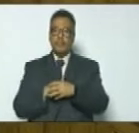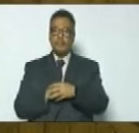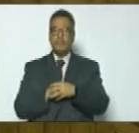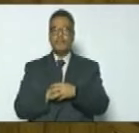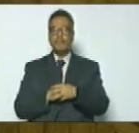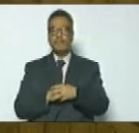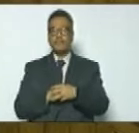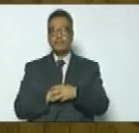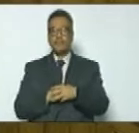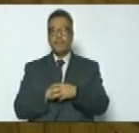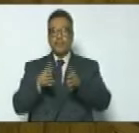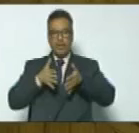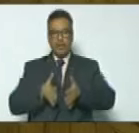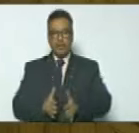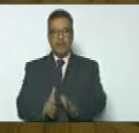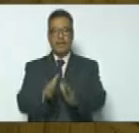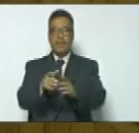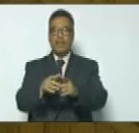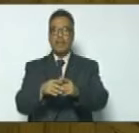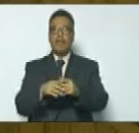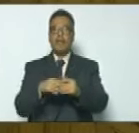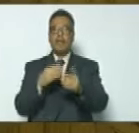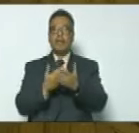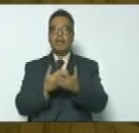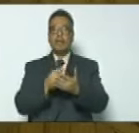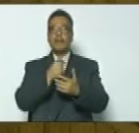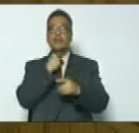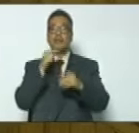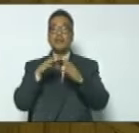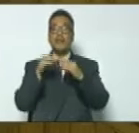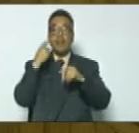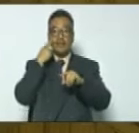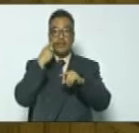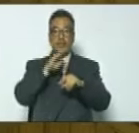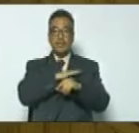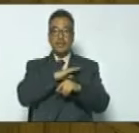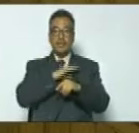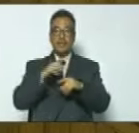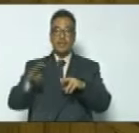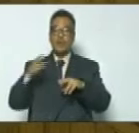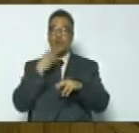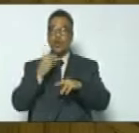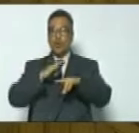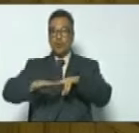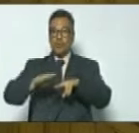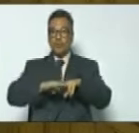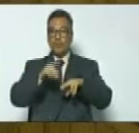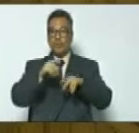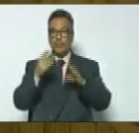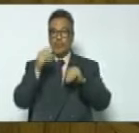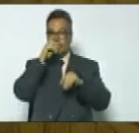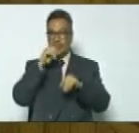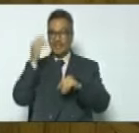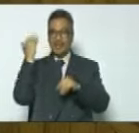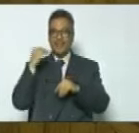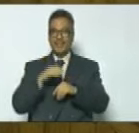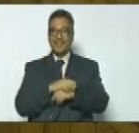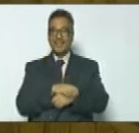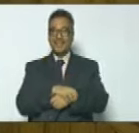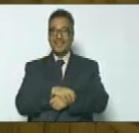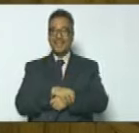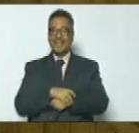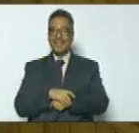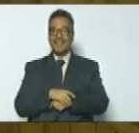desde que uno nace, es fanático de algún equipo. Mire, cuando yo estaba muchacho, hace años,